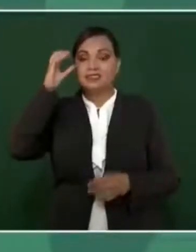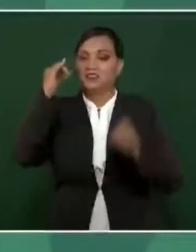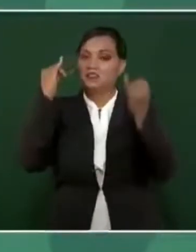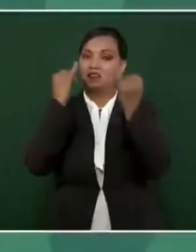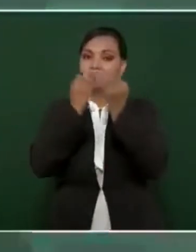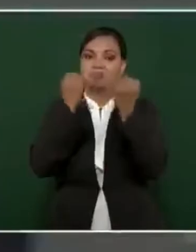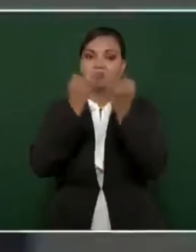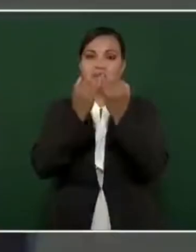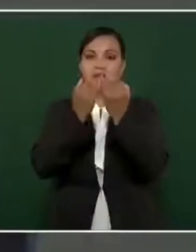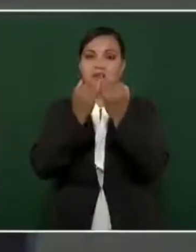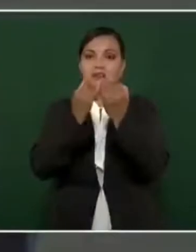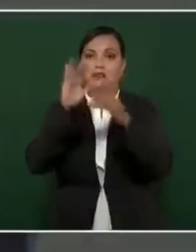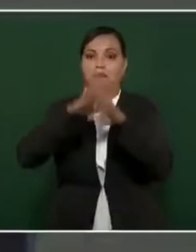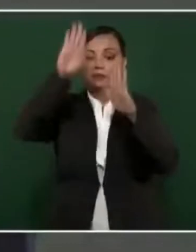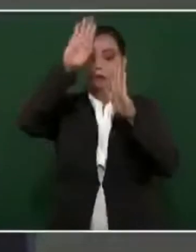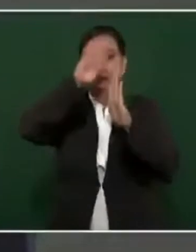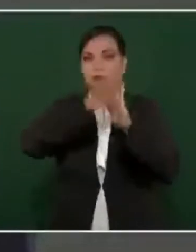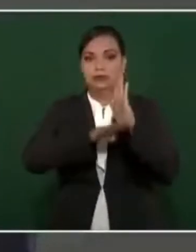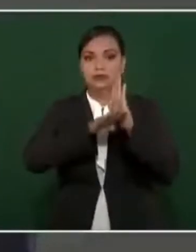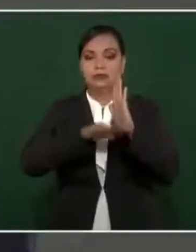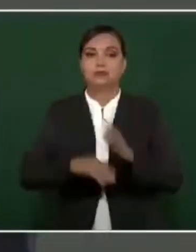Y las europeas y